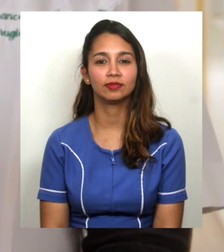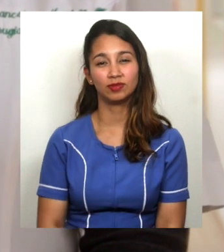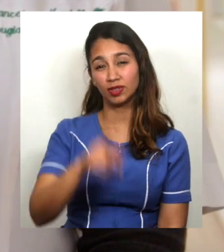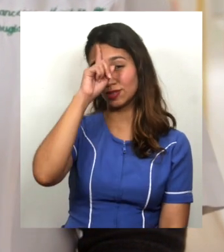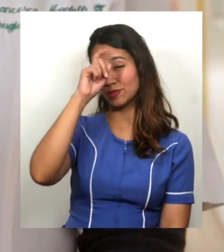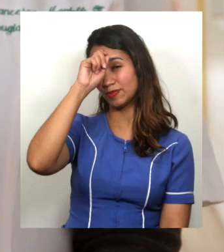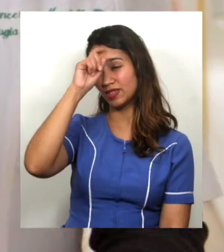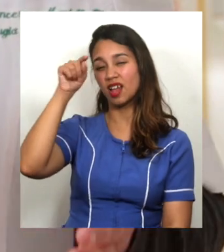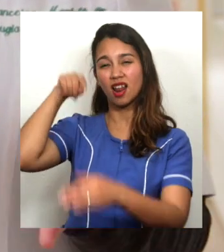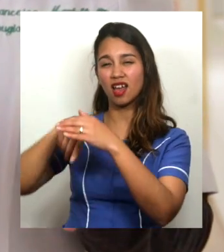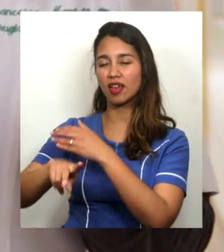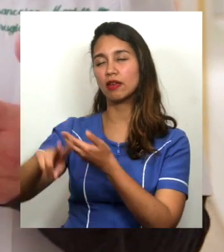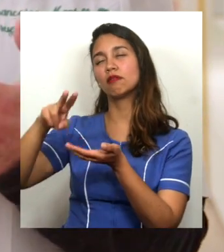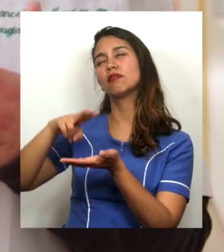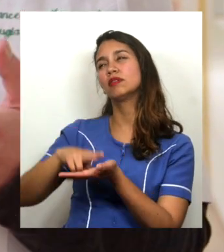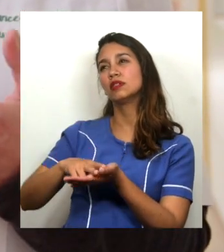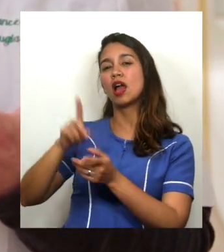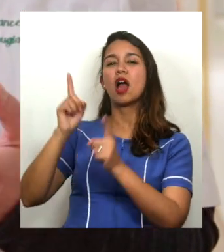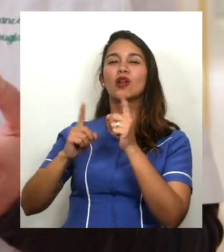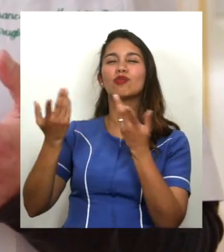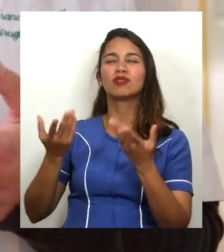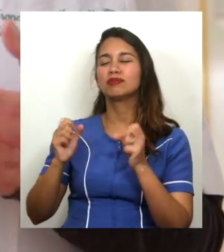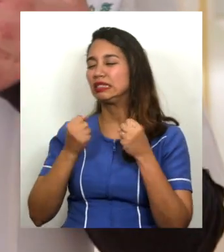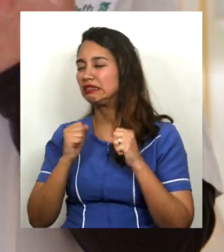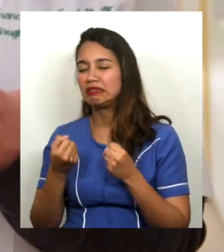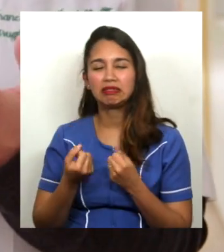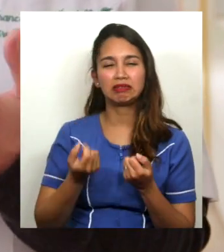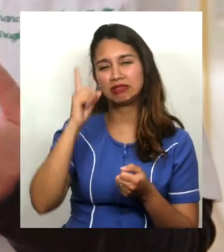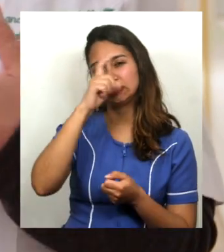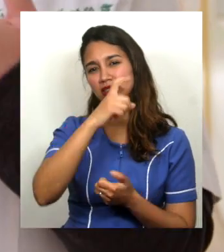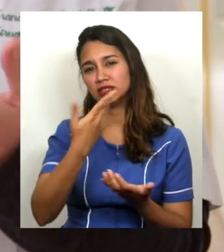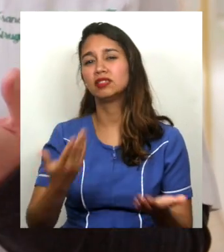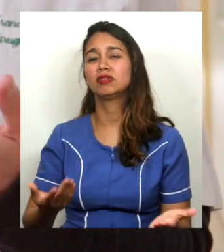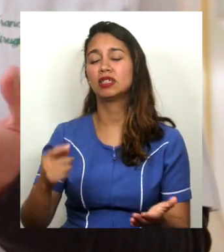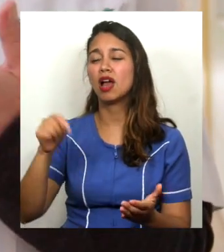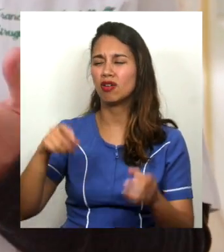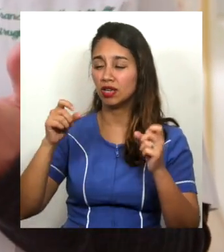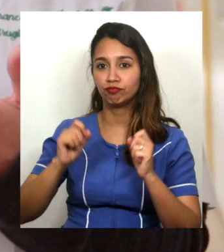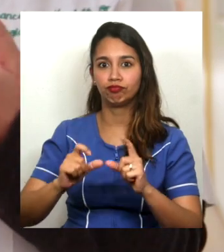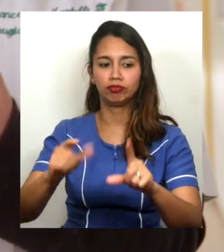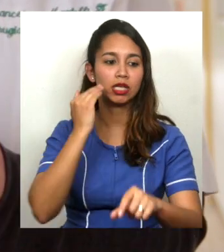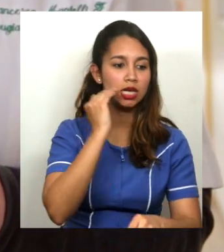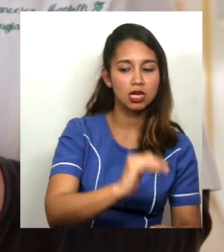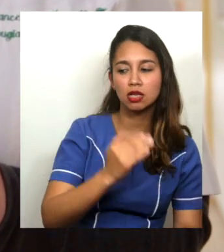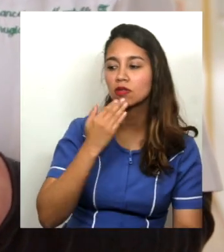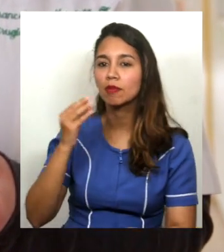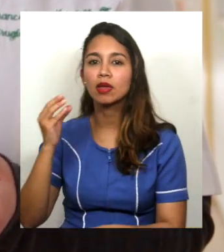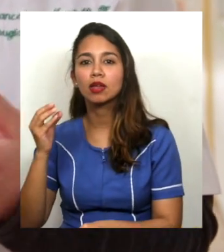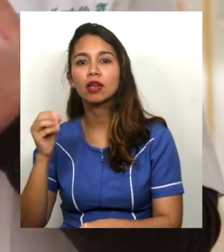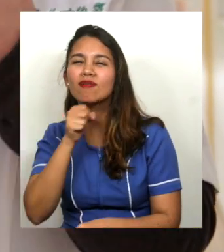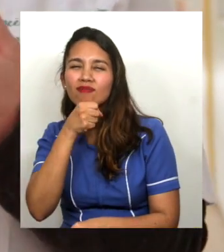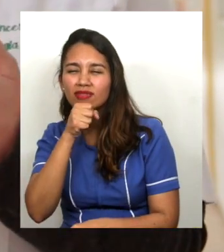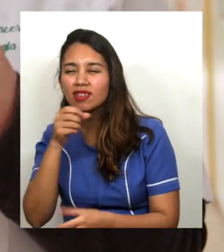La hospitalización es un proceso que provoca estrés y angustia, situación que se acrecienta en niños y adultos